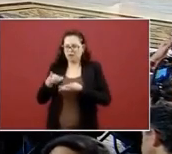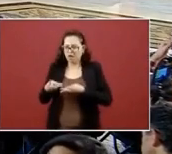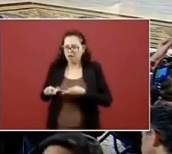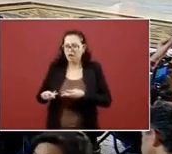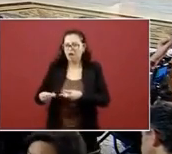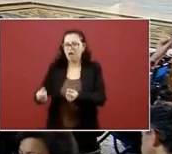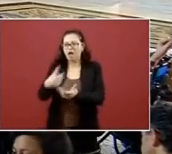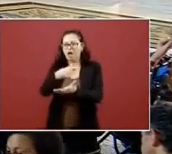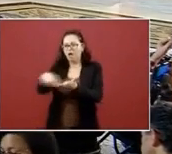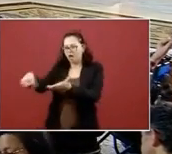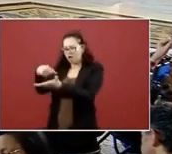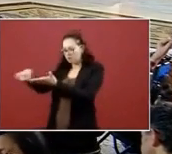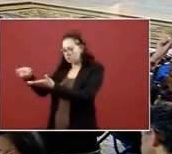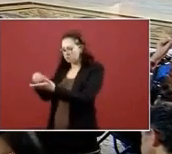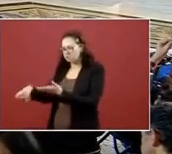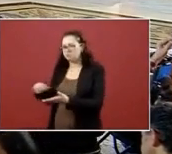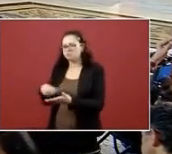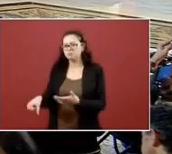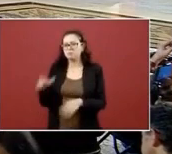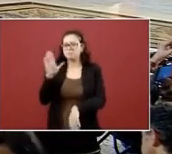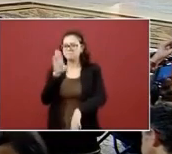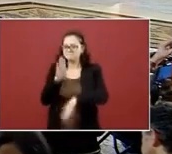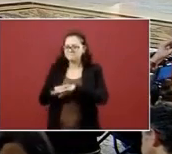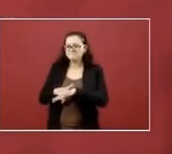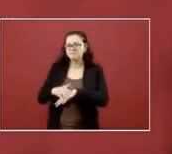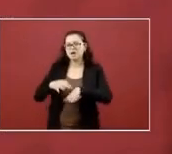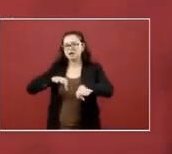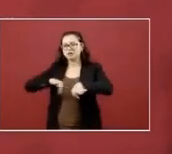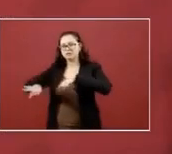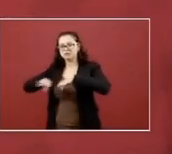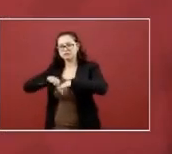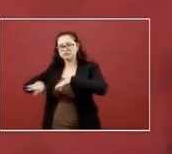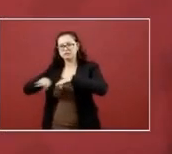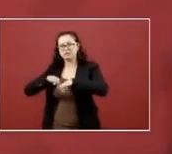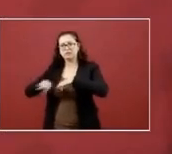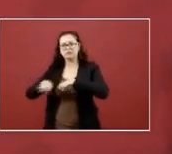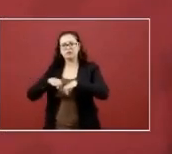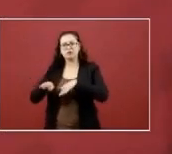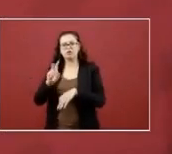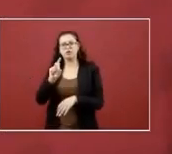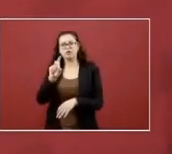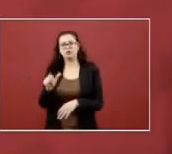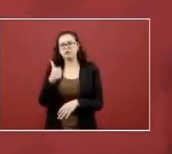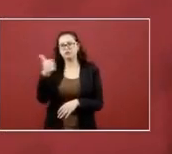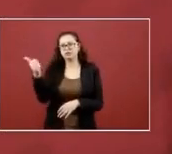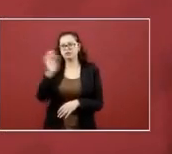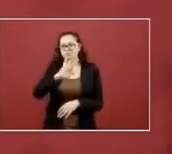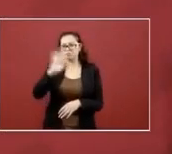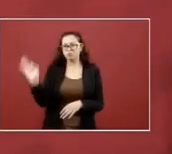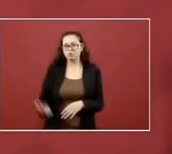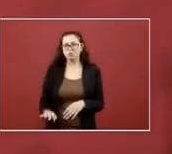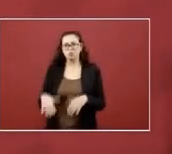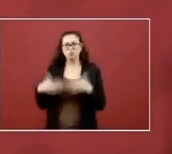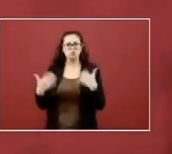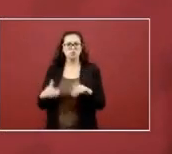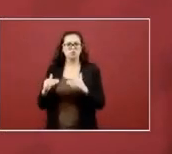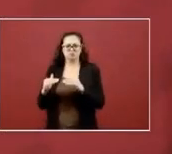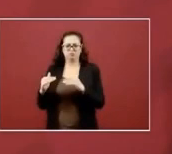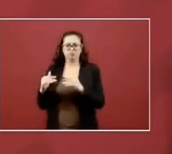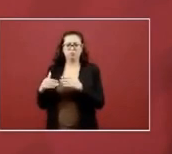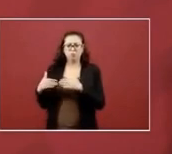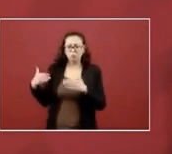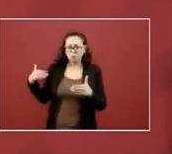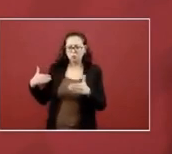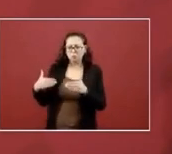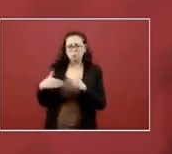36% más en términos reales que lo que Pemex invirtió en 2018. Este es un brinco sumamente importante,